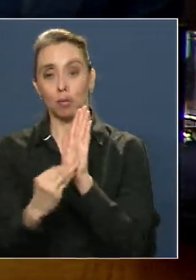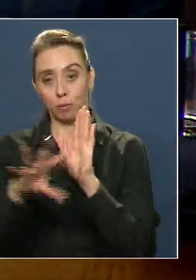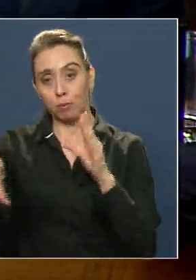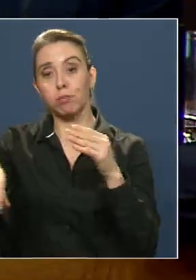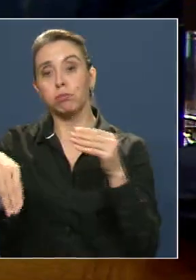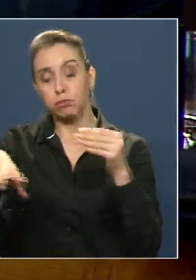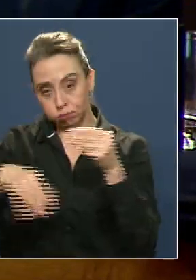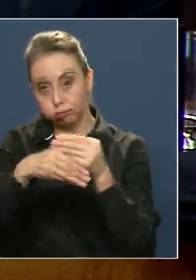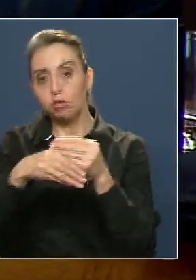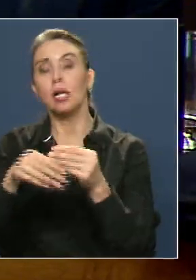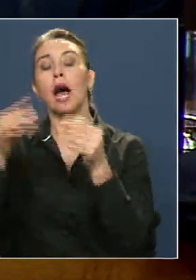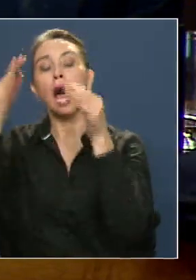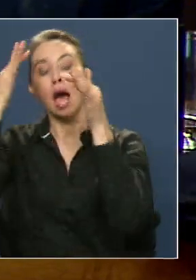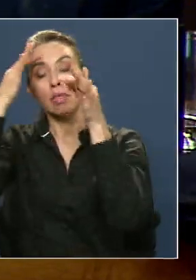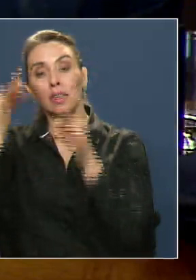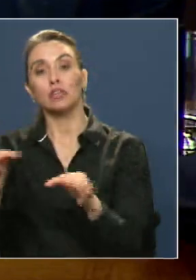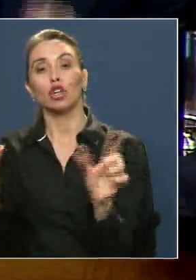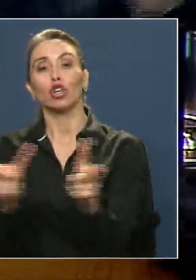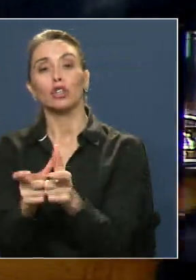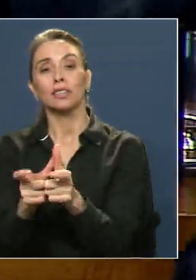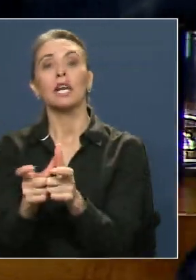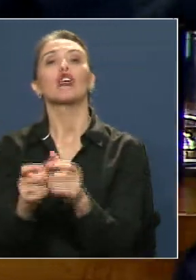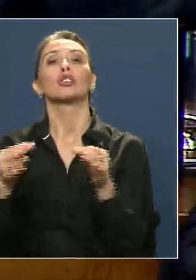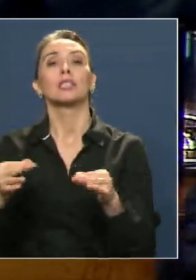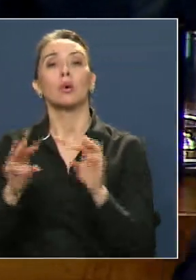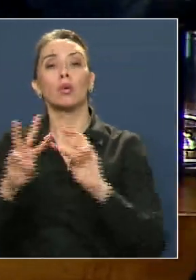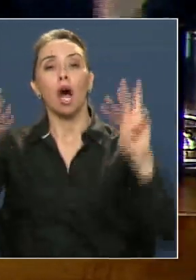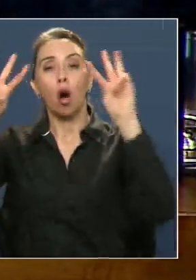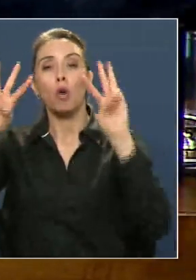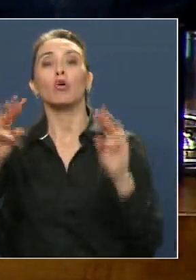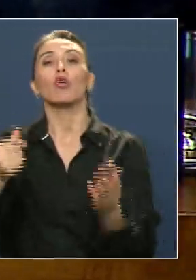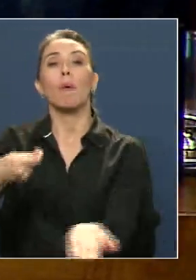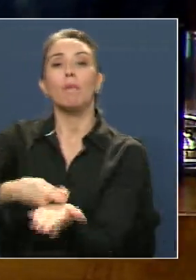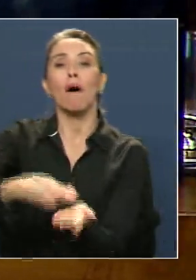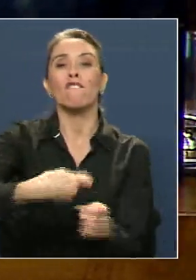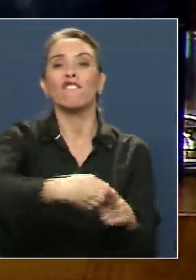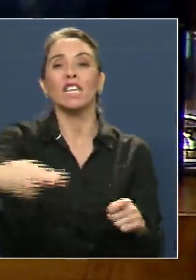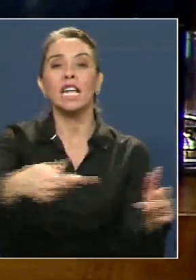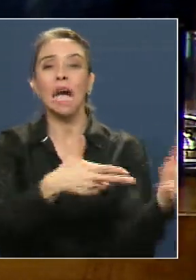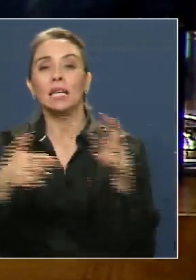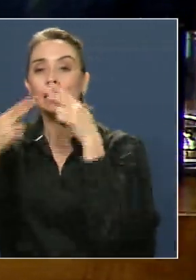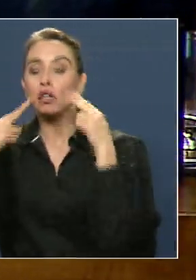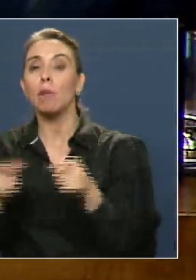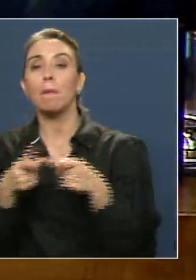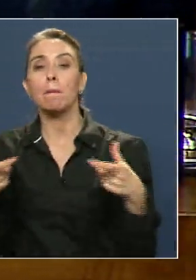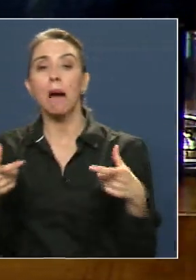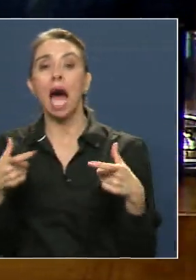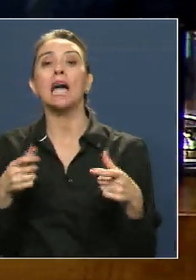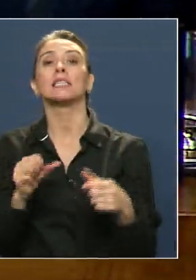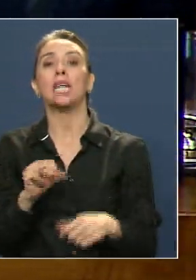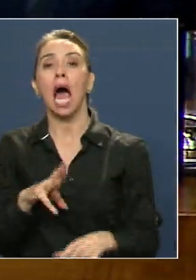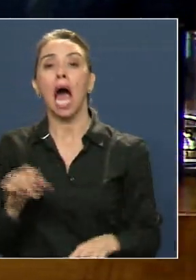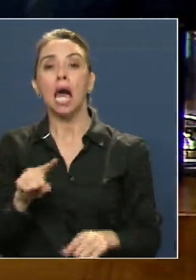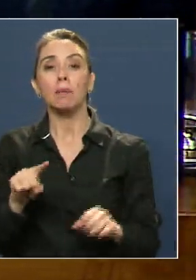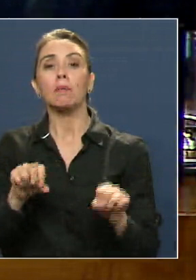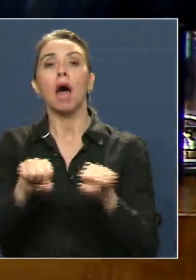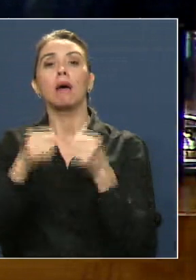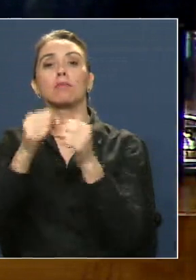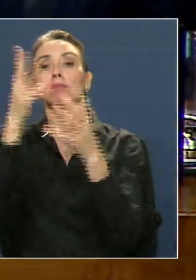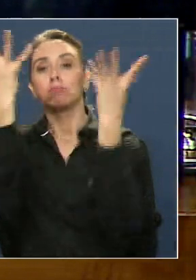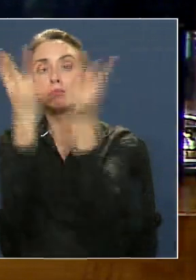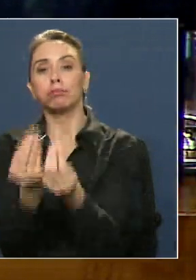Consejo de Seguridad de las Naciones Unidas referente al financiamiento del terrorismo y la proliferación de armas de destrucción masiva en el